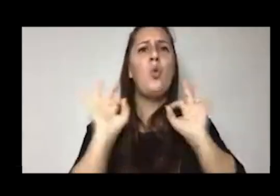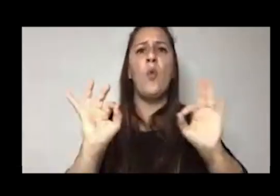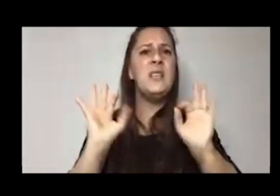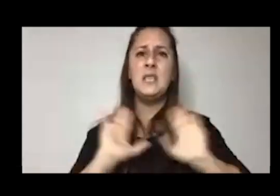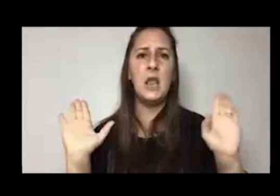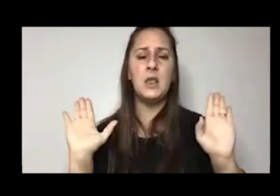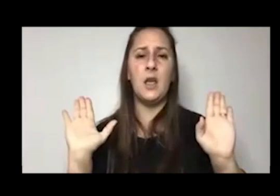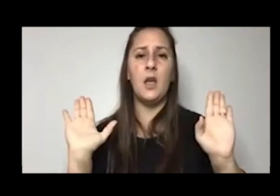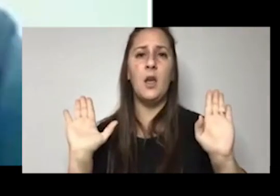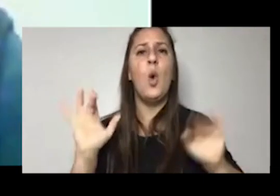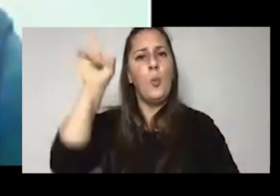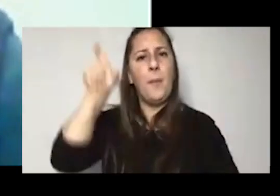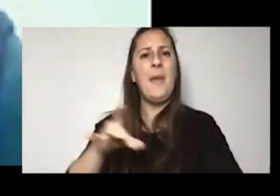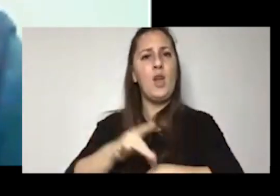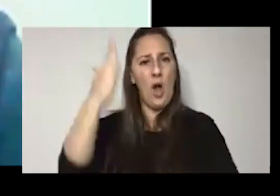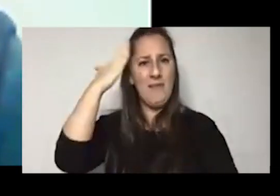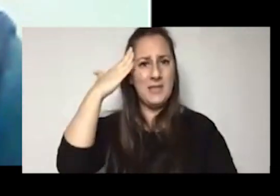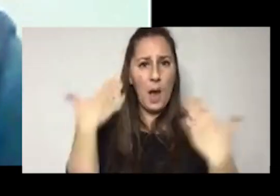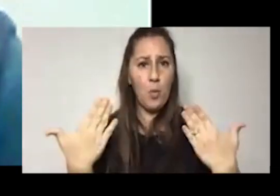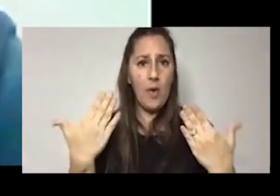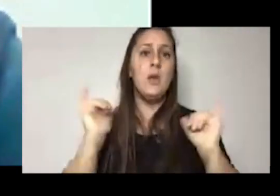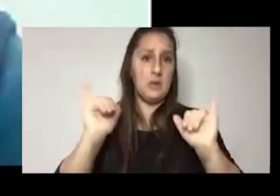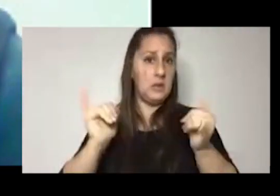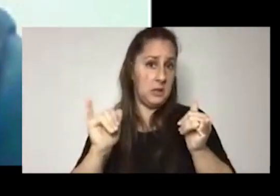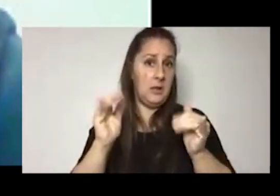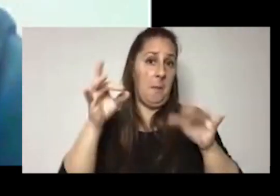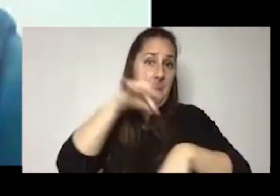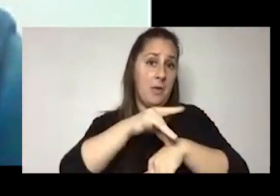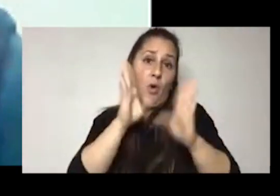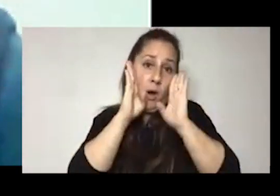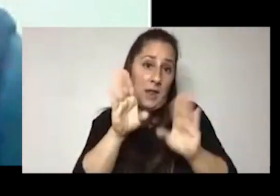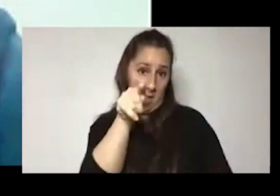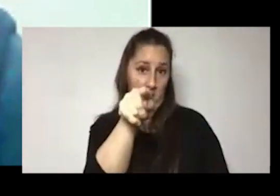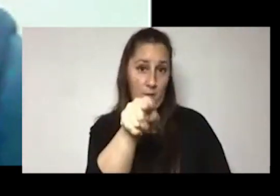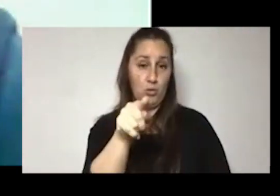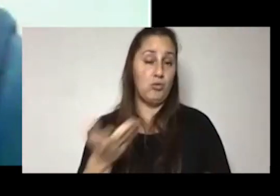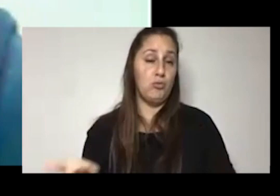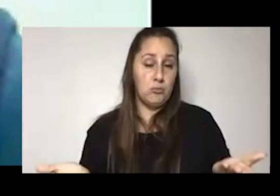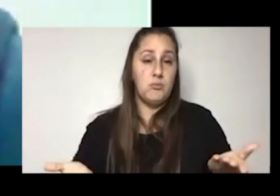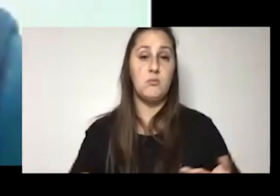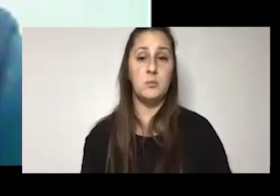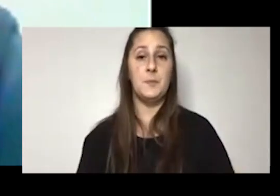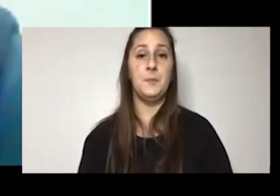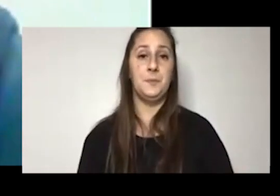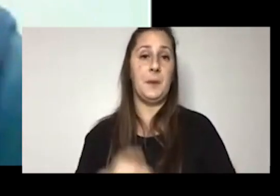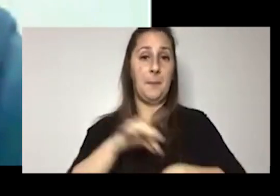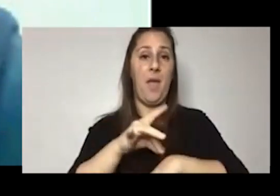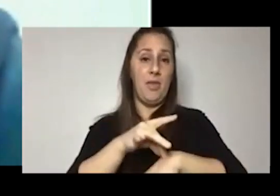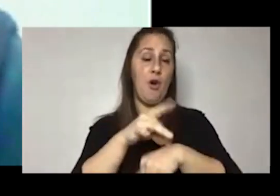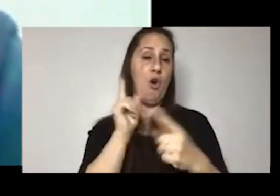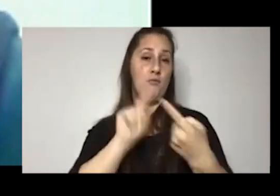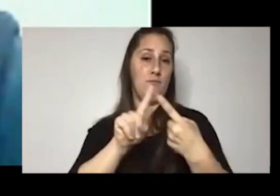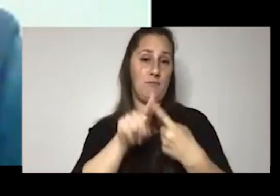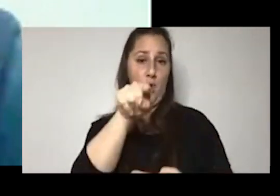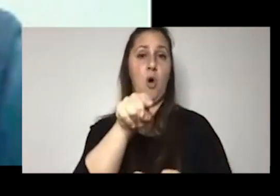clínico? Sí, porque es el médico tratante digamos, que justamente te llega a vos, puede ser médico de